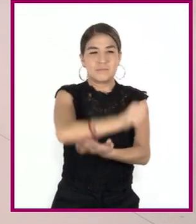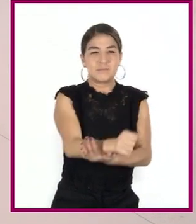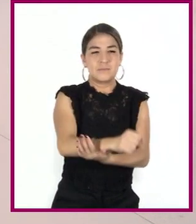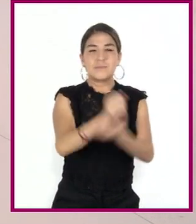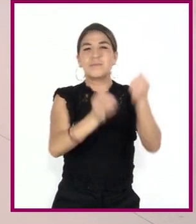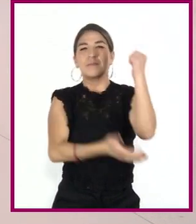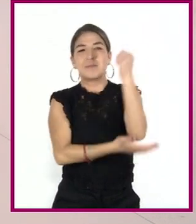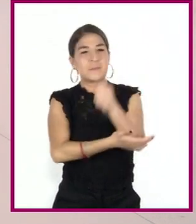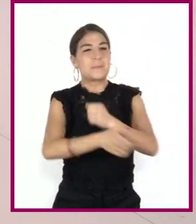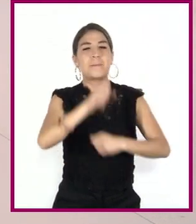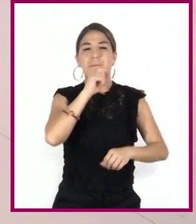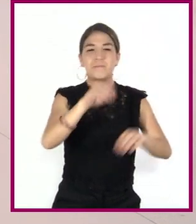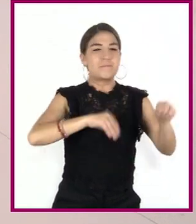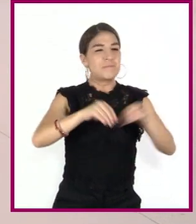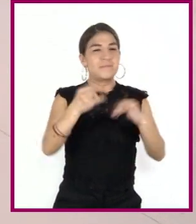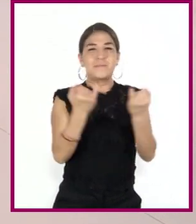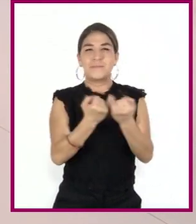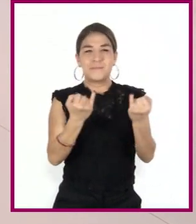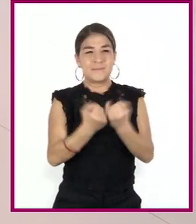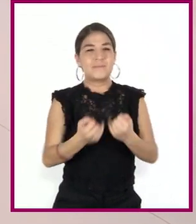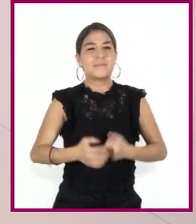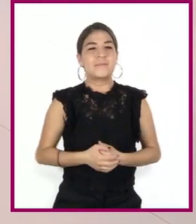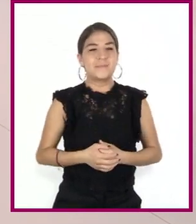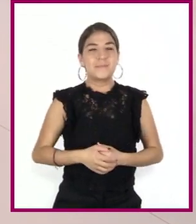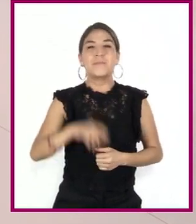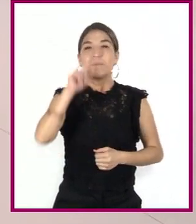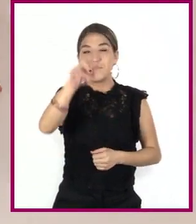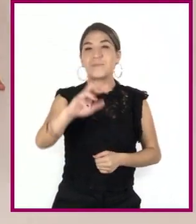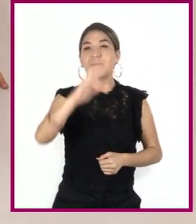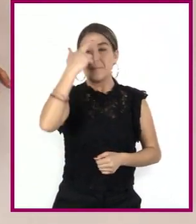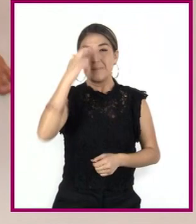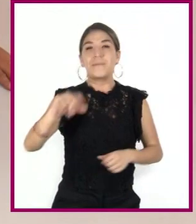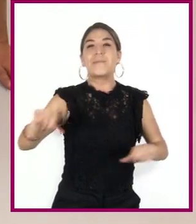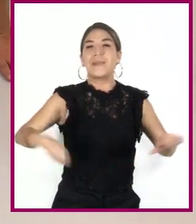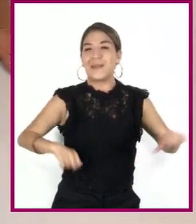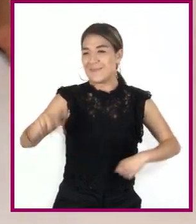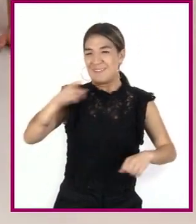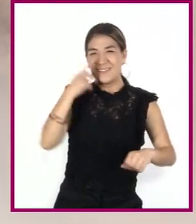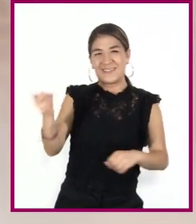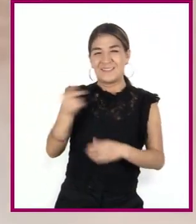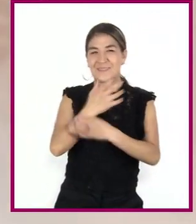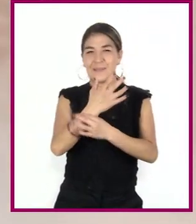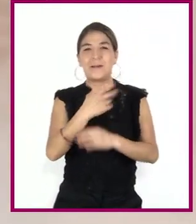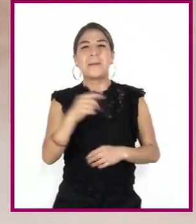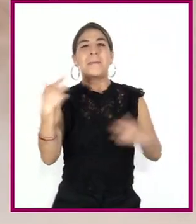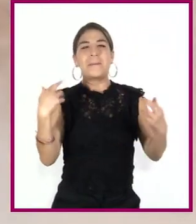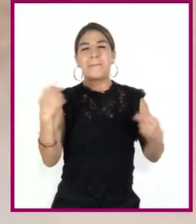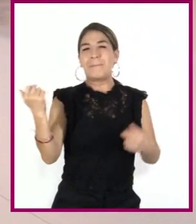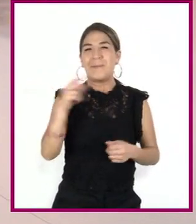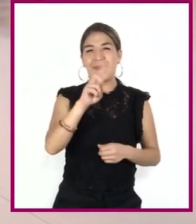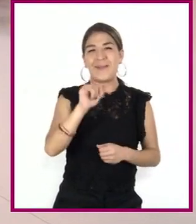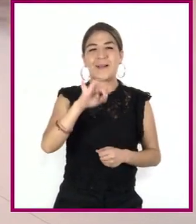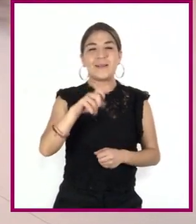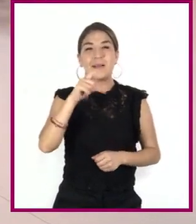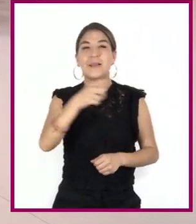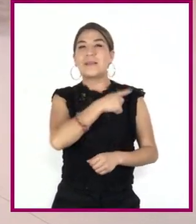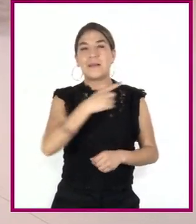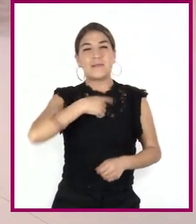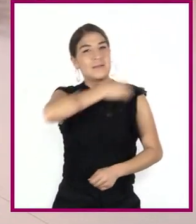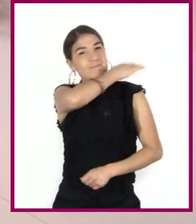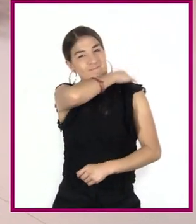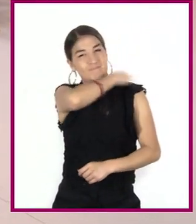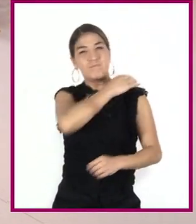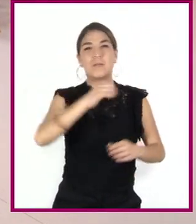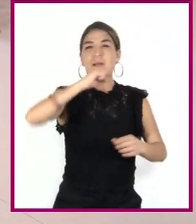hacemos el mismo movimiento. Vamos, recuerden lo que dijo Daniel. mantener la espalda derechita